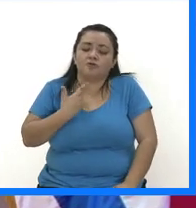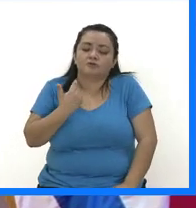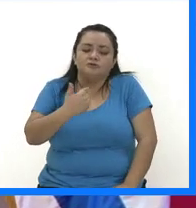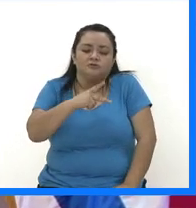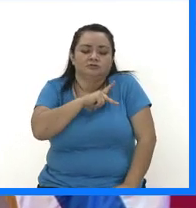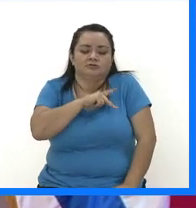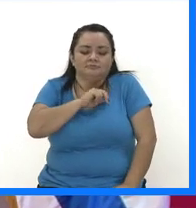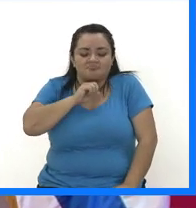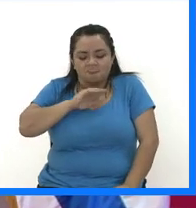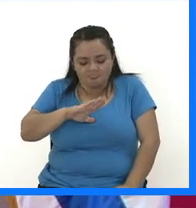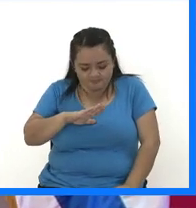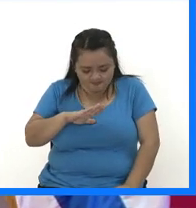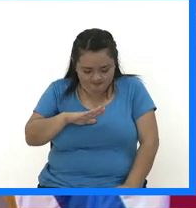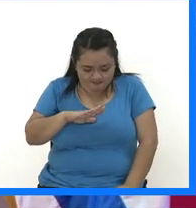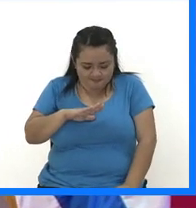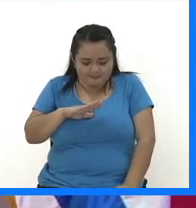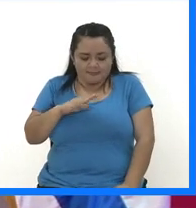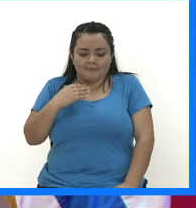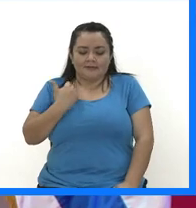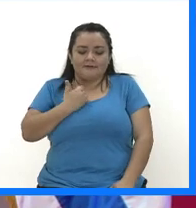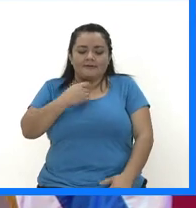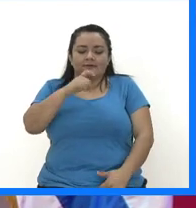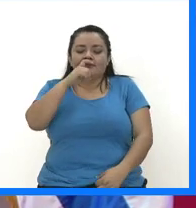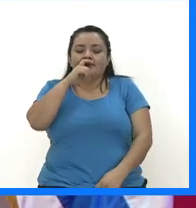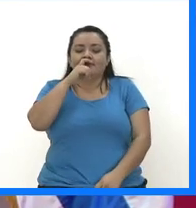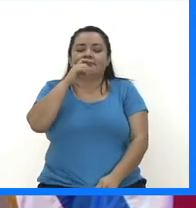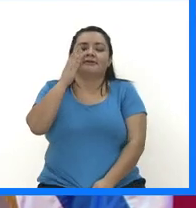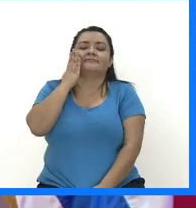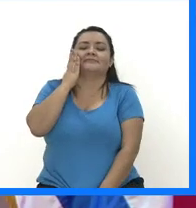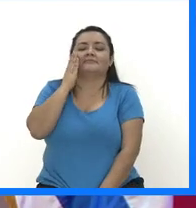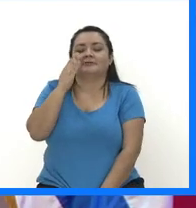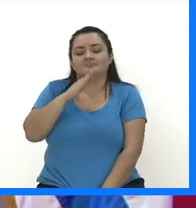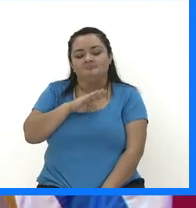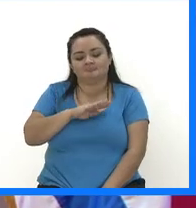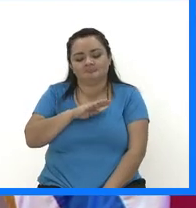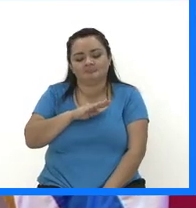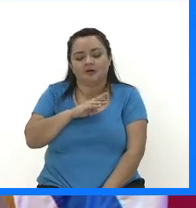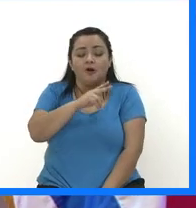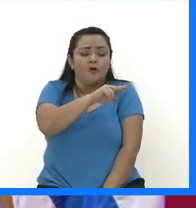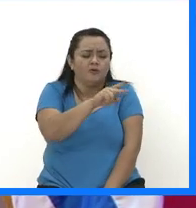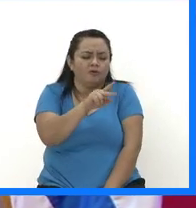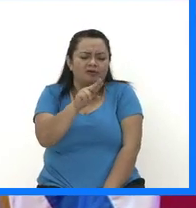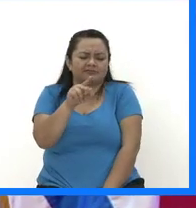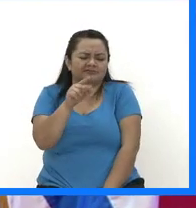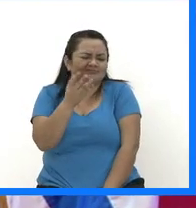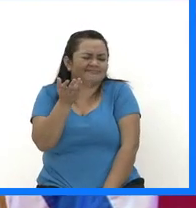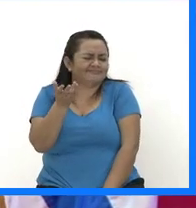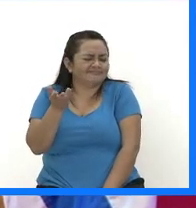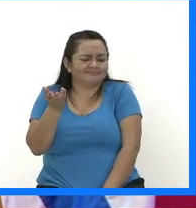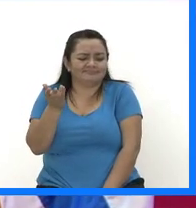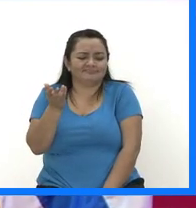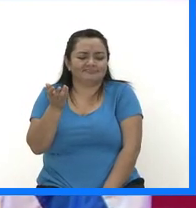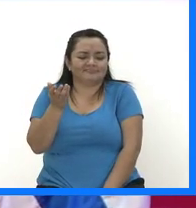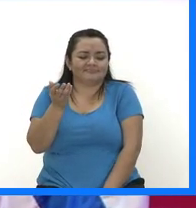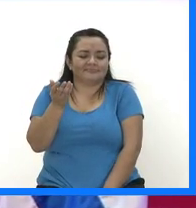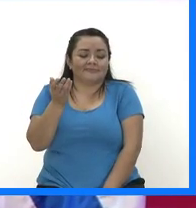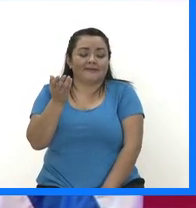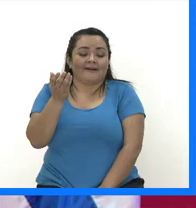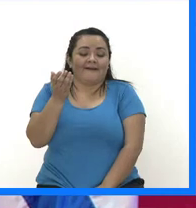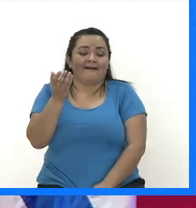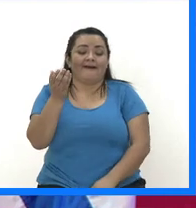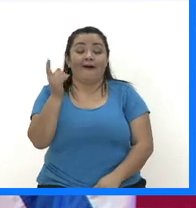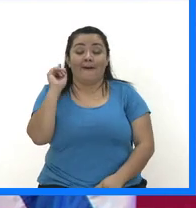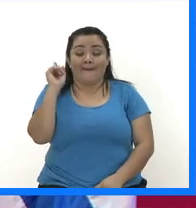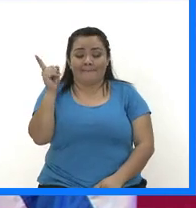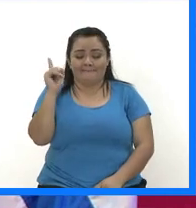personales nuestros mismos padres o hermanos los amigos de los cuales nos rodeamos los maestros